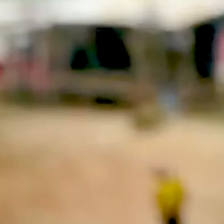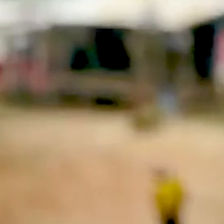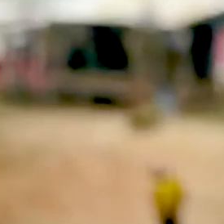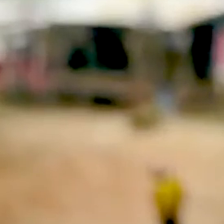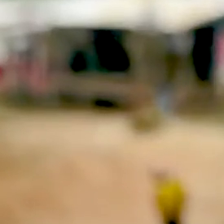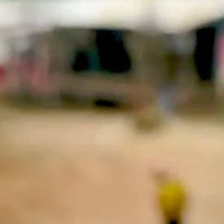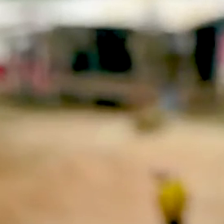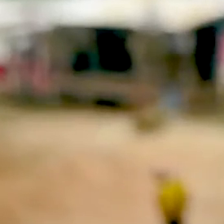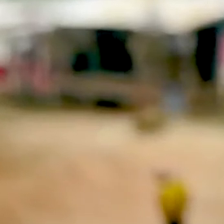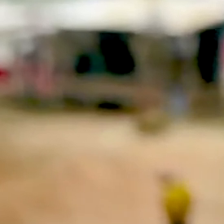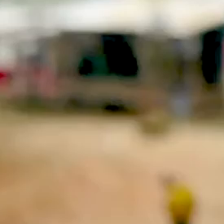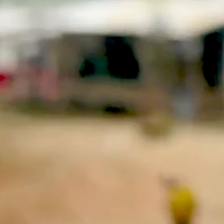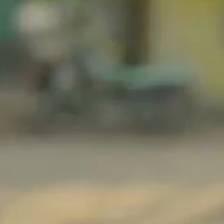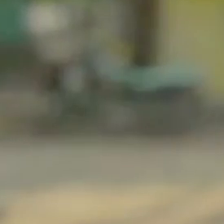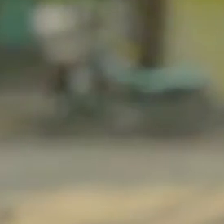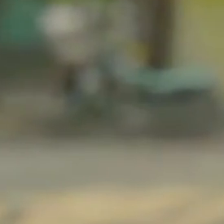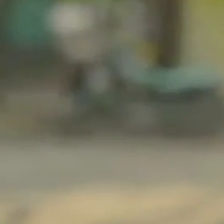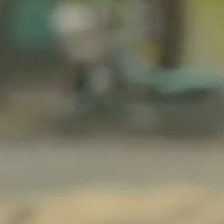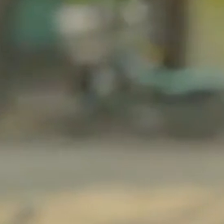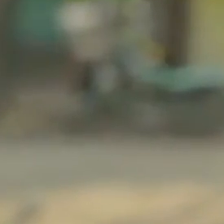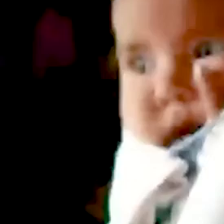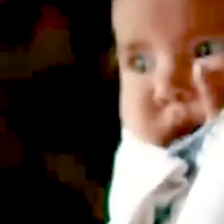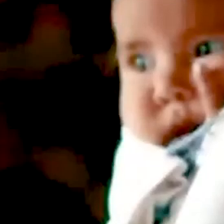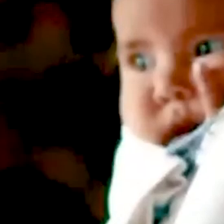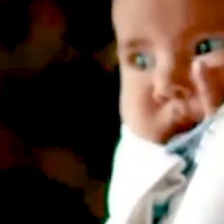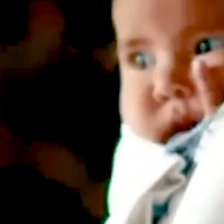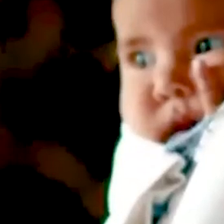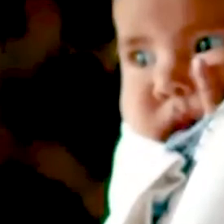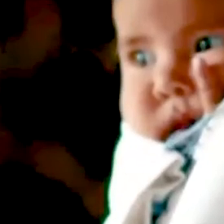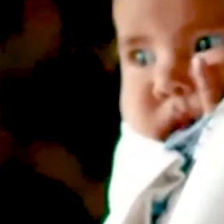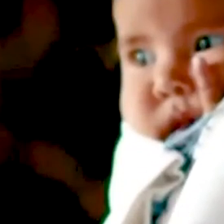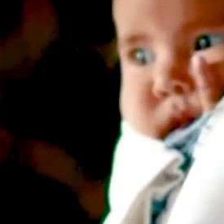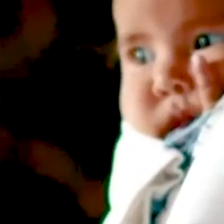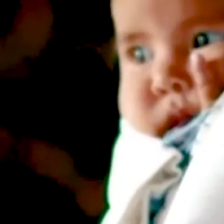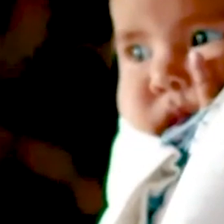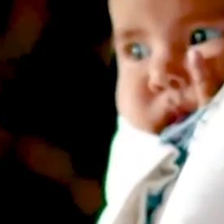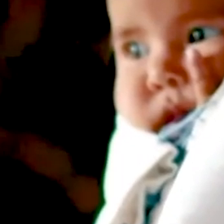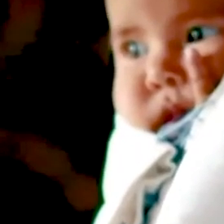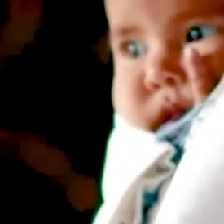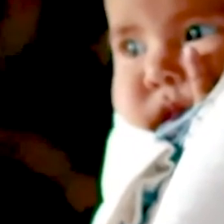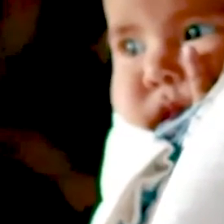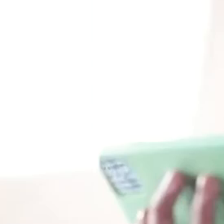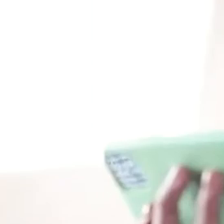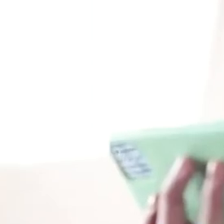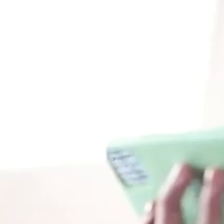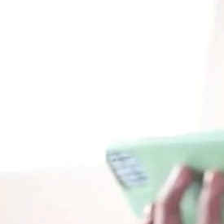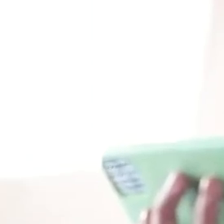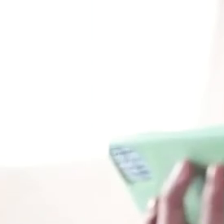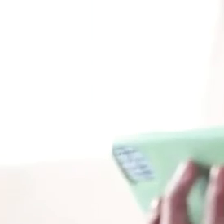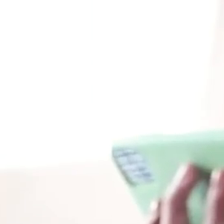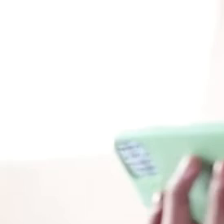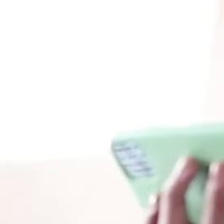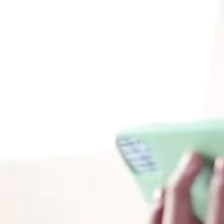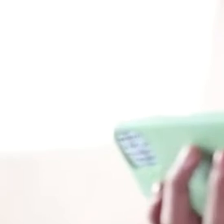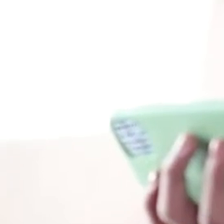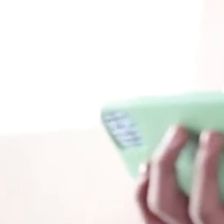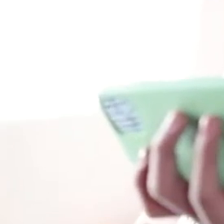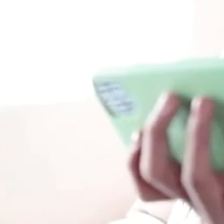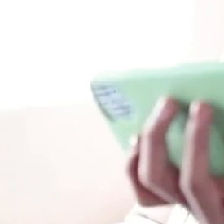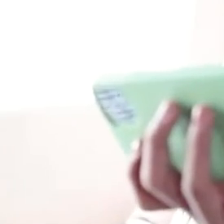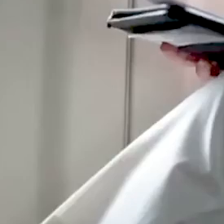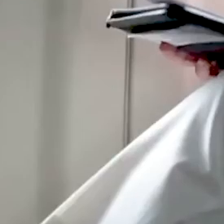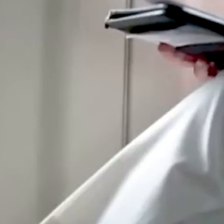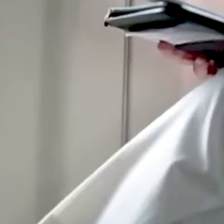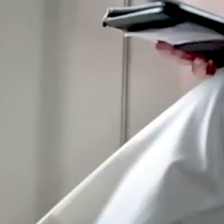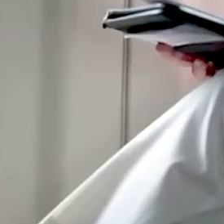vida libre de violencias por razones del sexo y género. En 2021, la procuradora Margarita